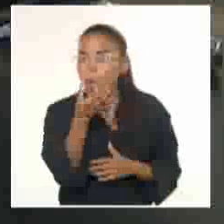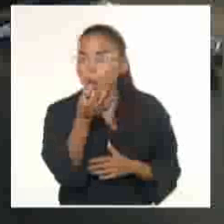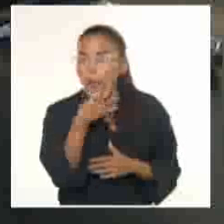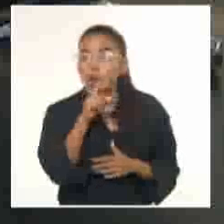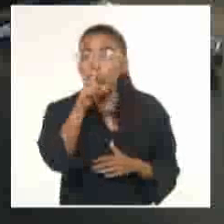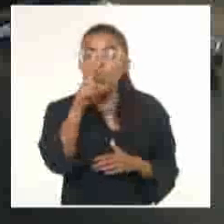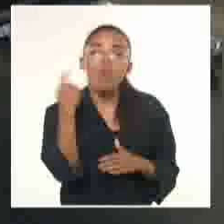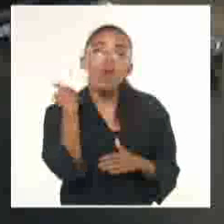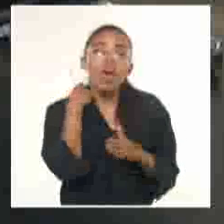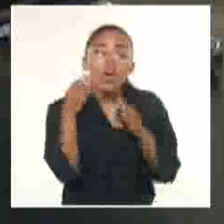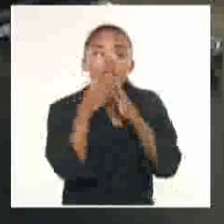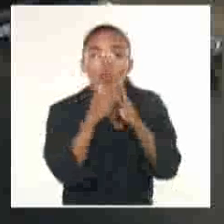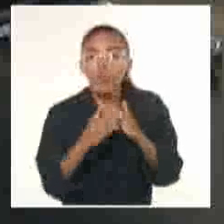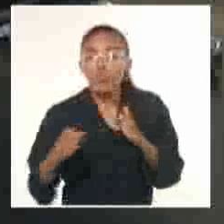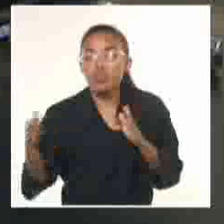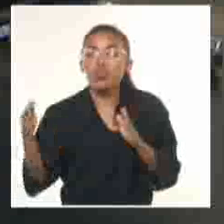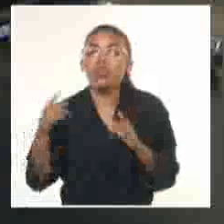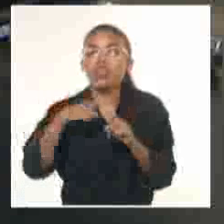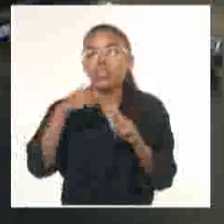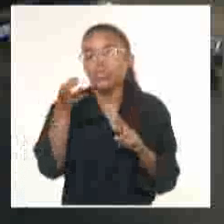tratamiento. Nosotros le negamos una carta